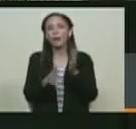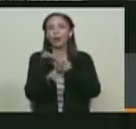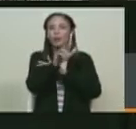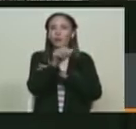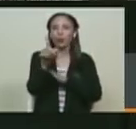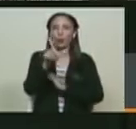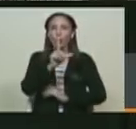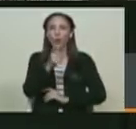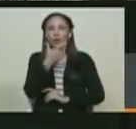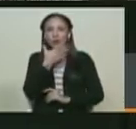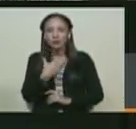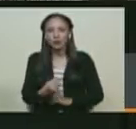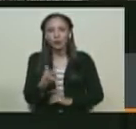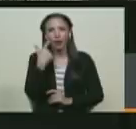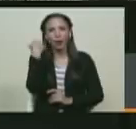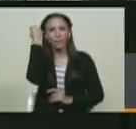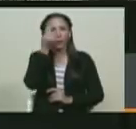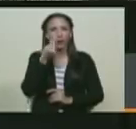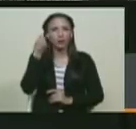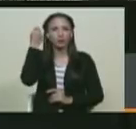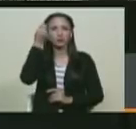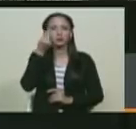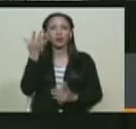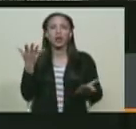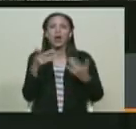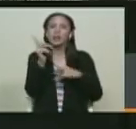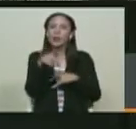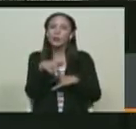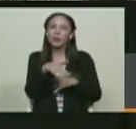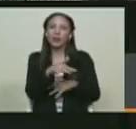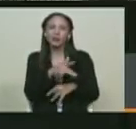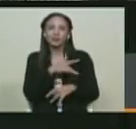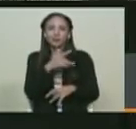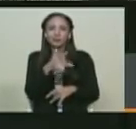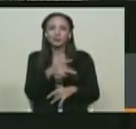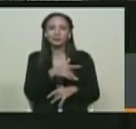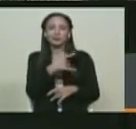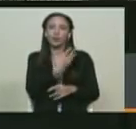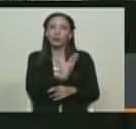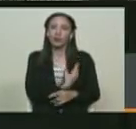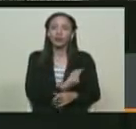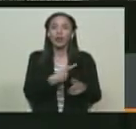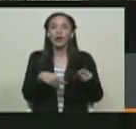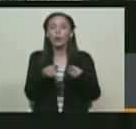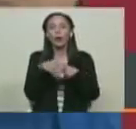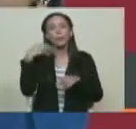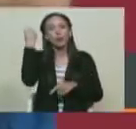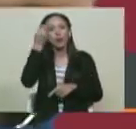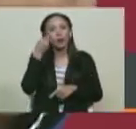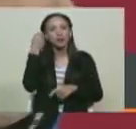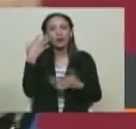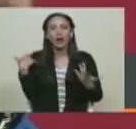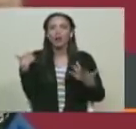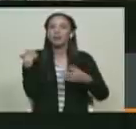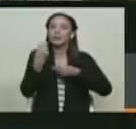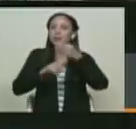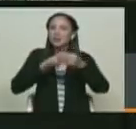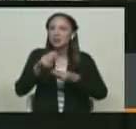diciembre, uno se pone así como melancólico, ¿verdad? Y se pone a pensar qué vivimos, qué